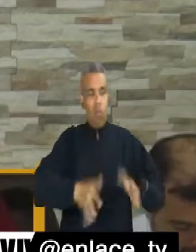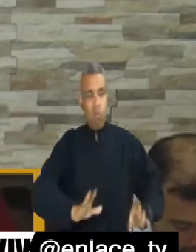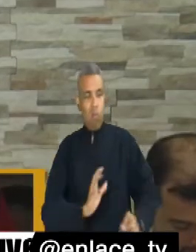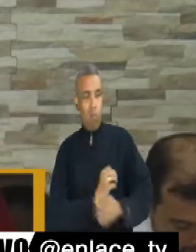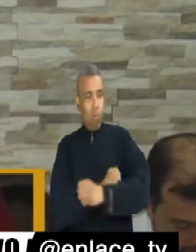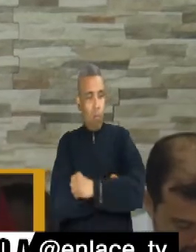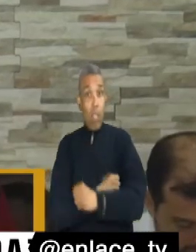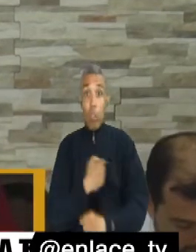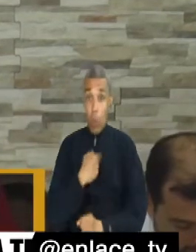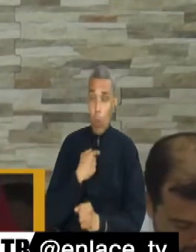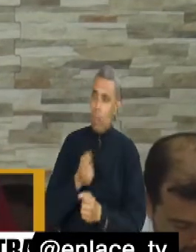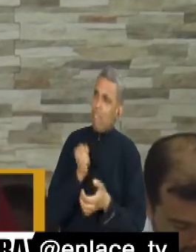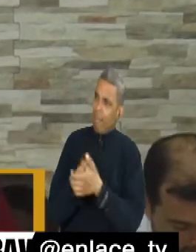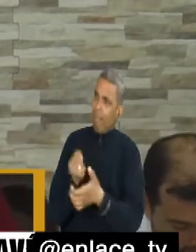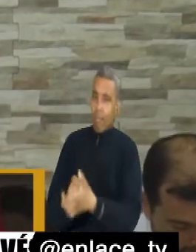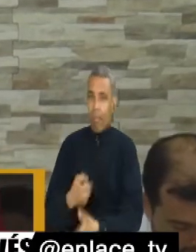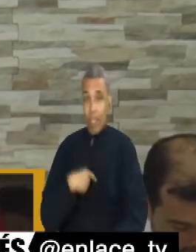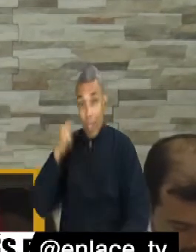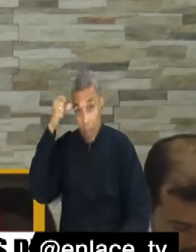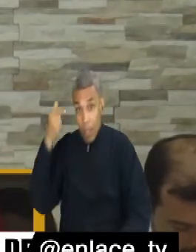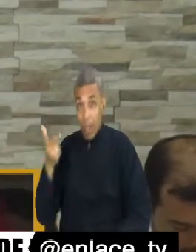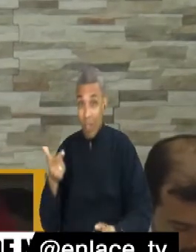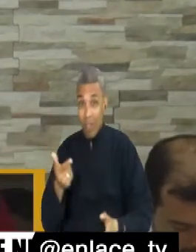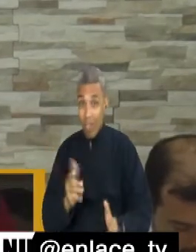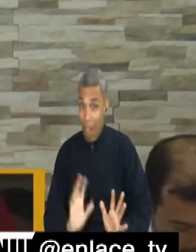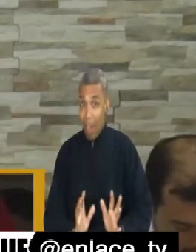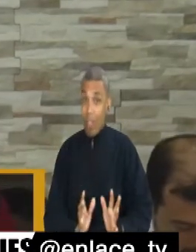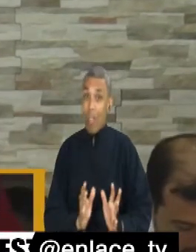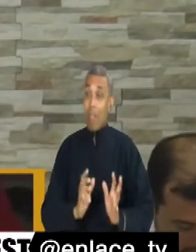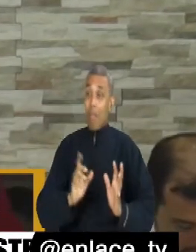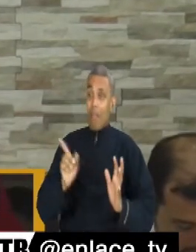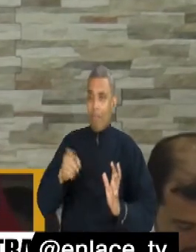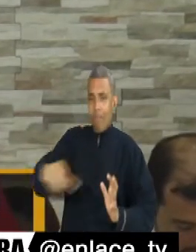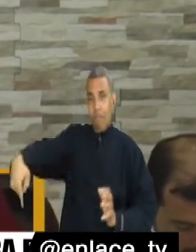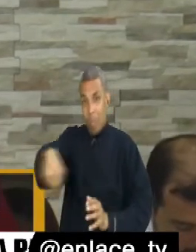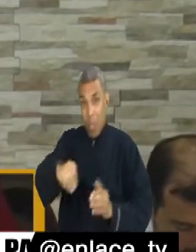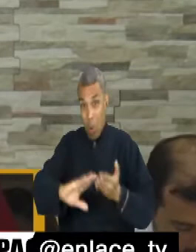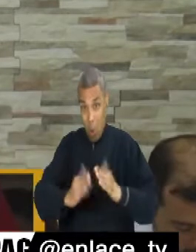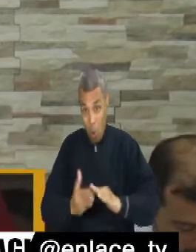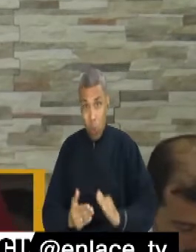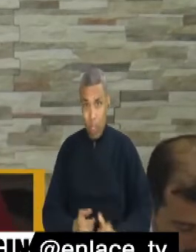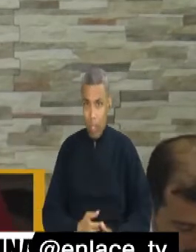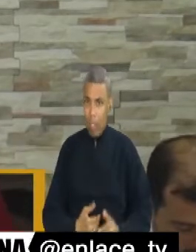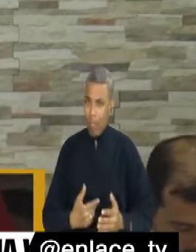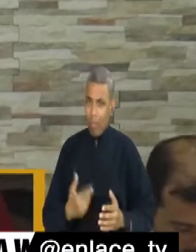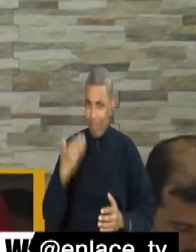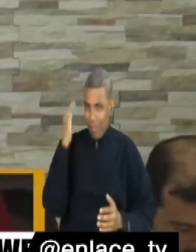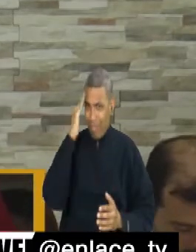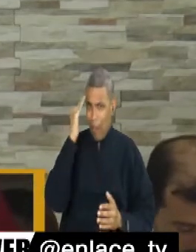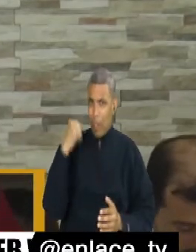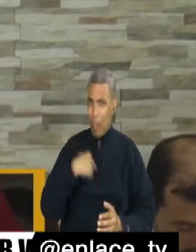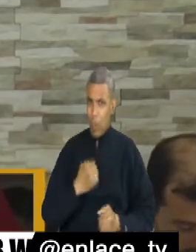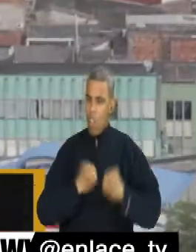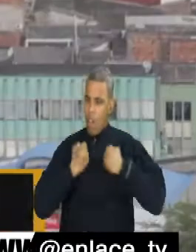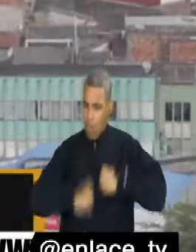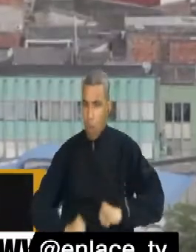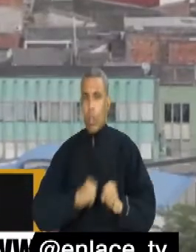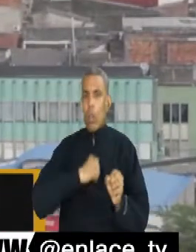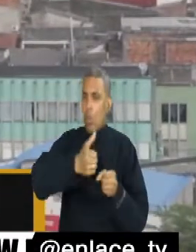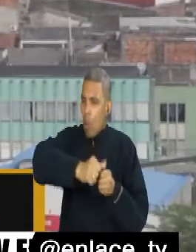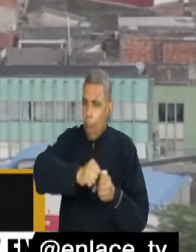para darle el respaldo y el apoyo a un gobernante que viene dando esa pelea para evitar que nuestra refinería